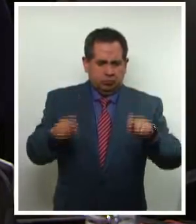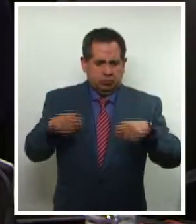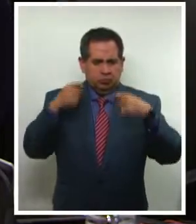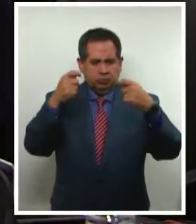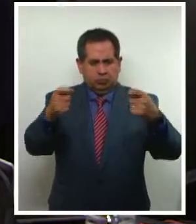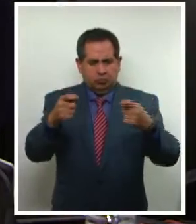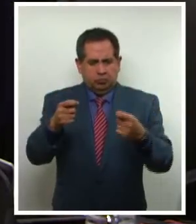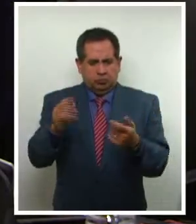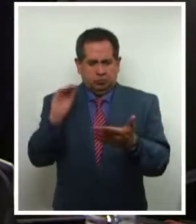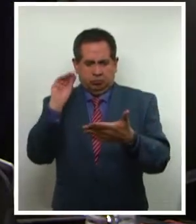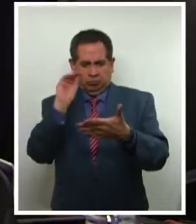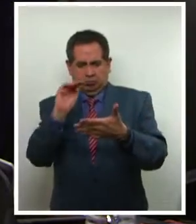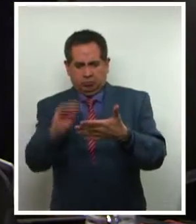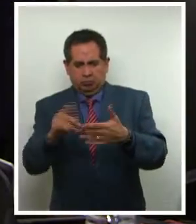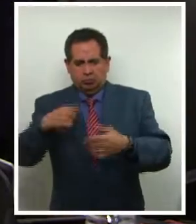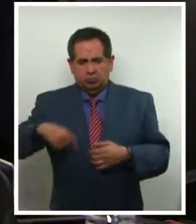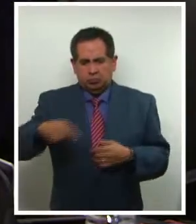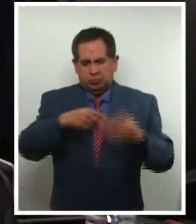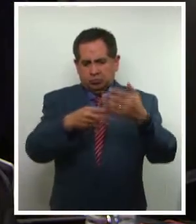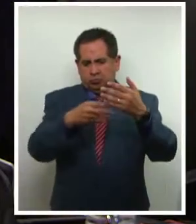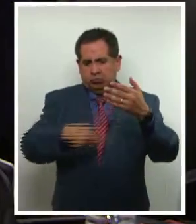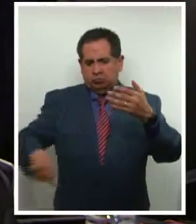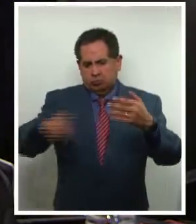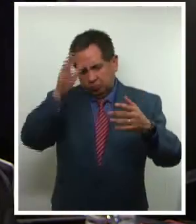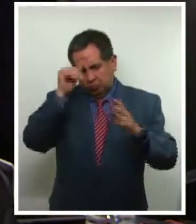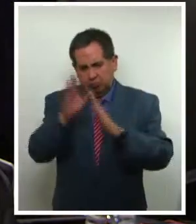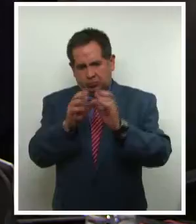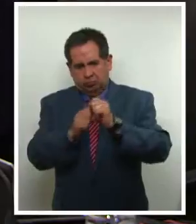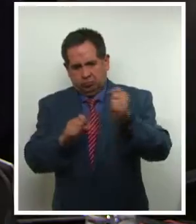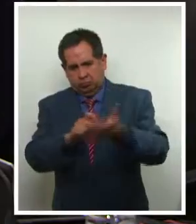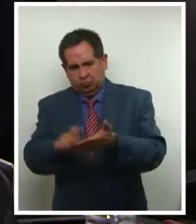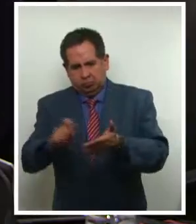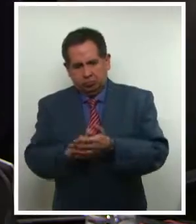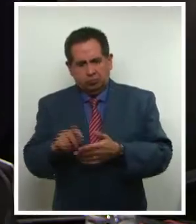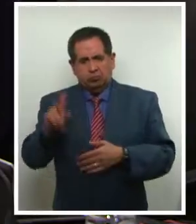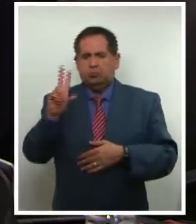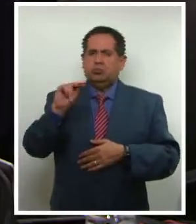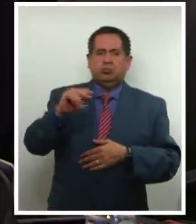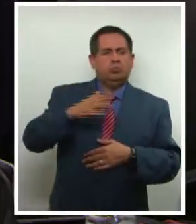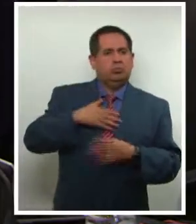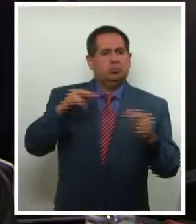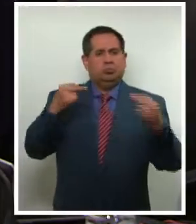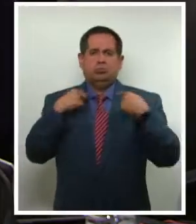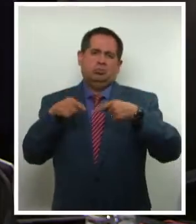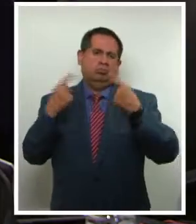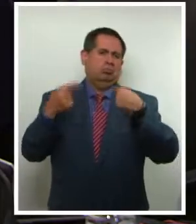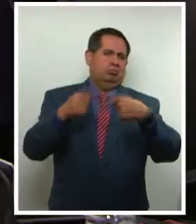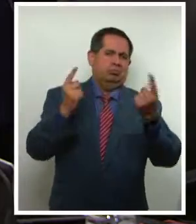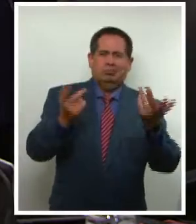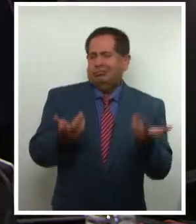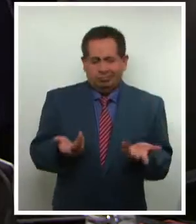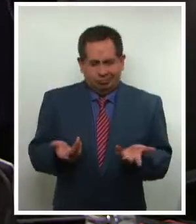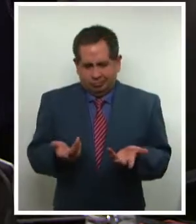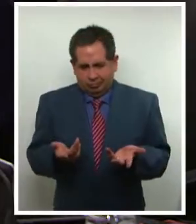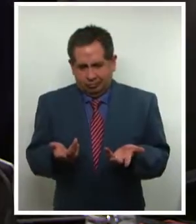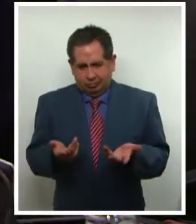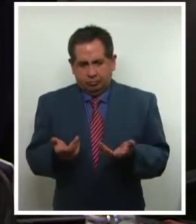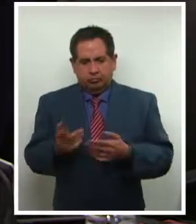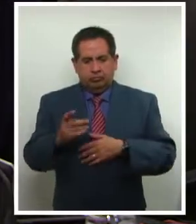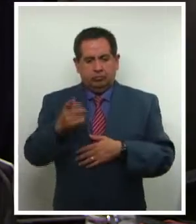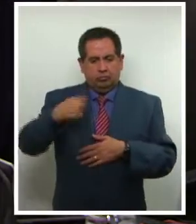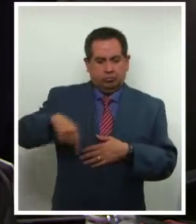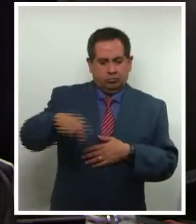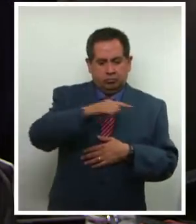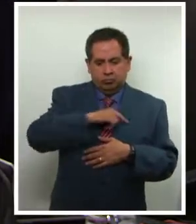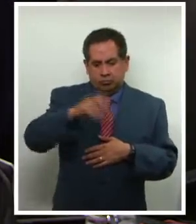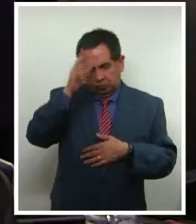el producto de nuestros consensos y no el legado de los disensos. Lo que hemos